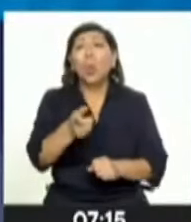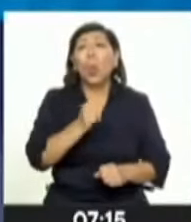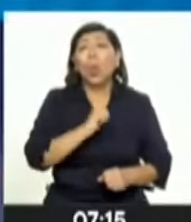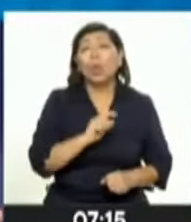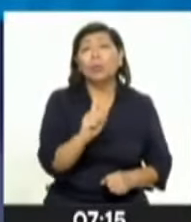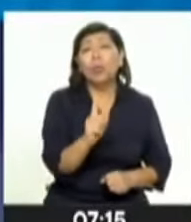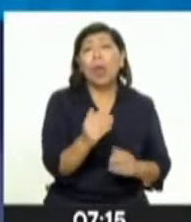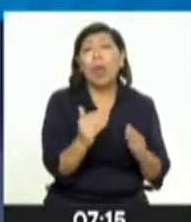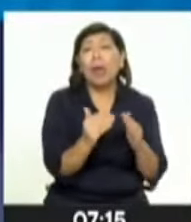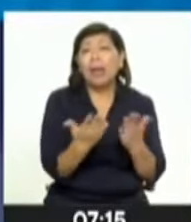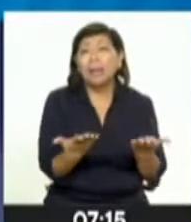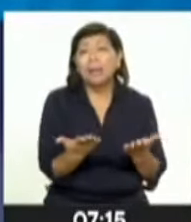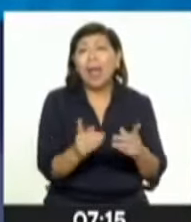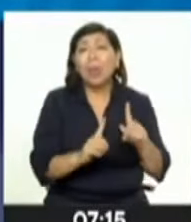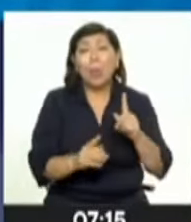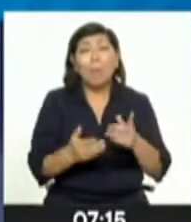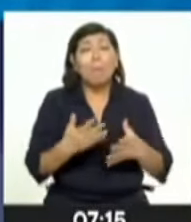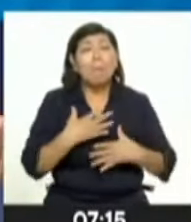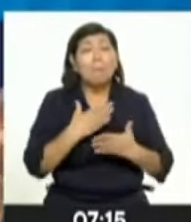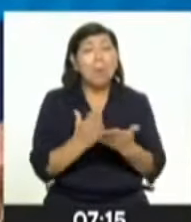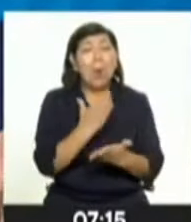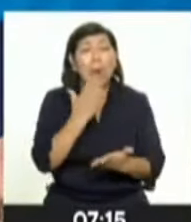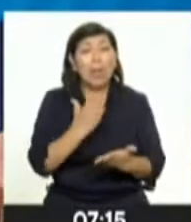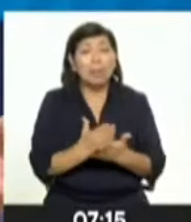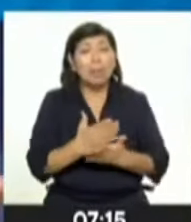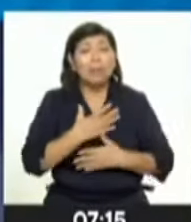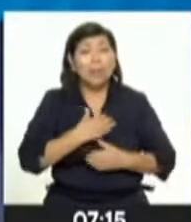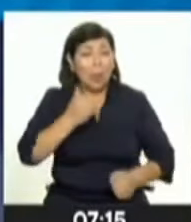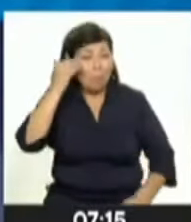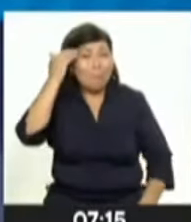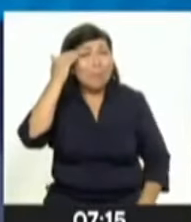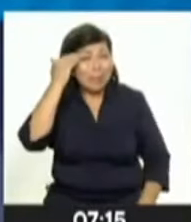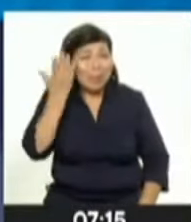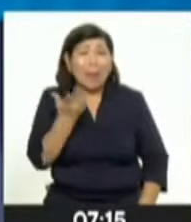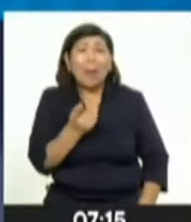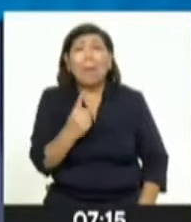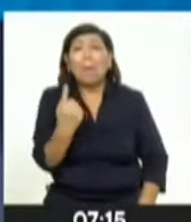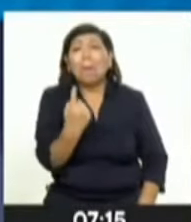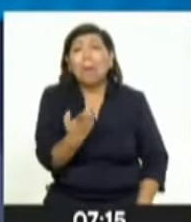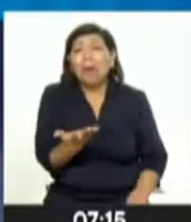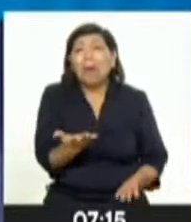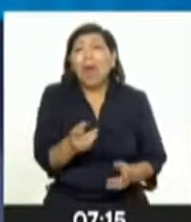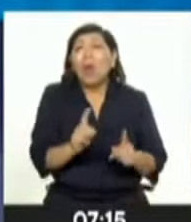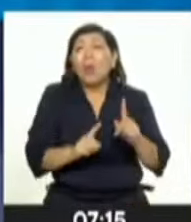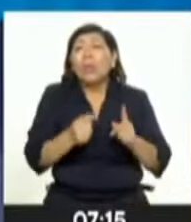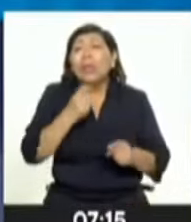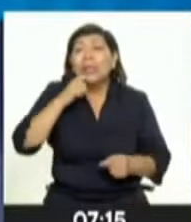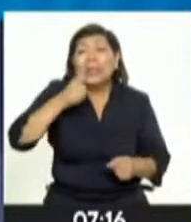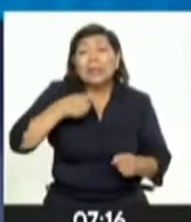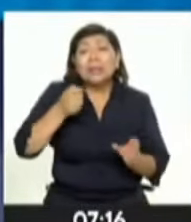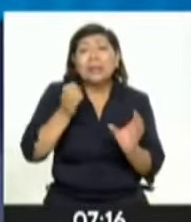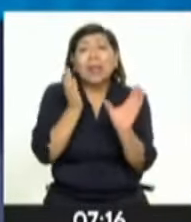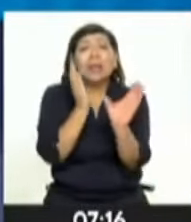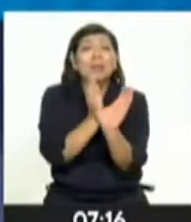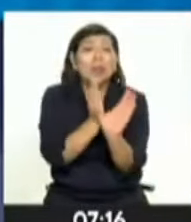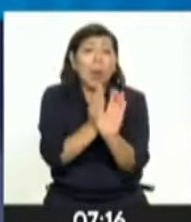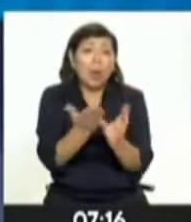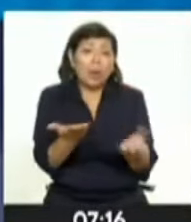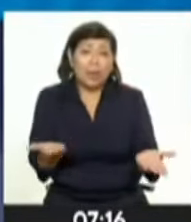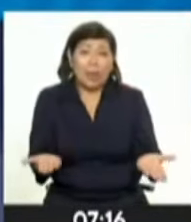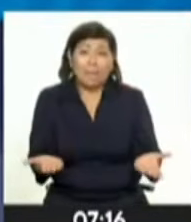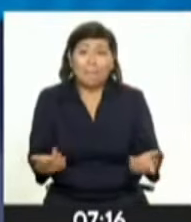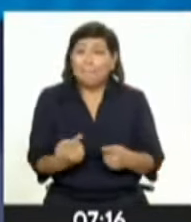problema de salud mental porque se necesita de atención psicológica y en realidad